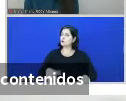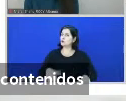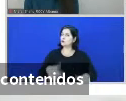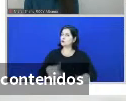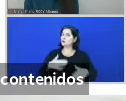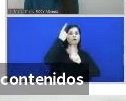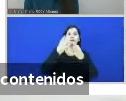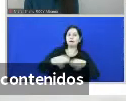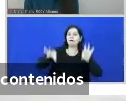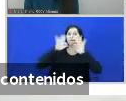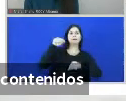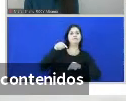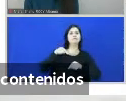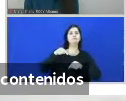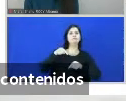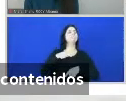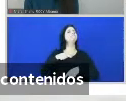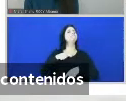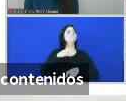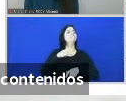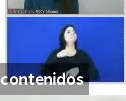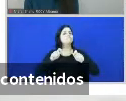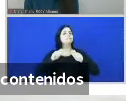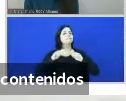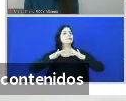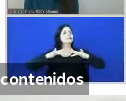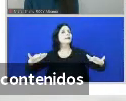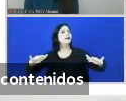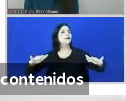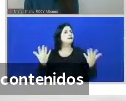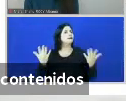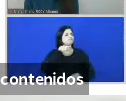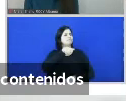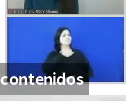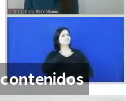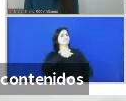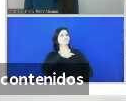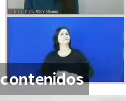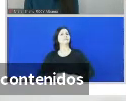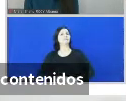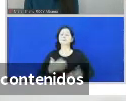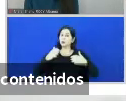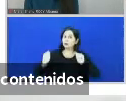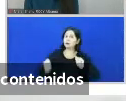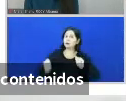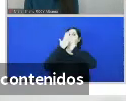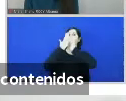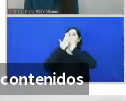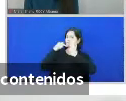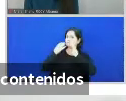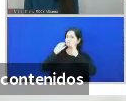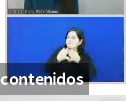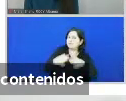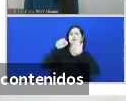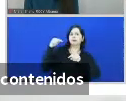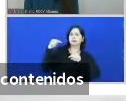universidades, pero eso no significa que han desaparecido los desafíos importantes. Uno de ellos, promover que